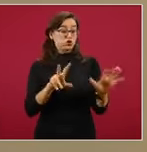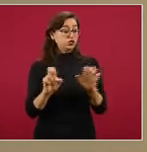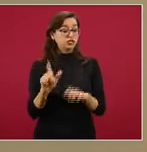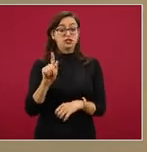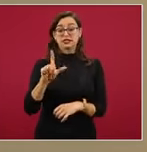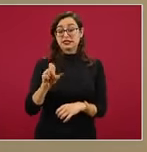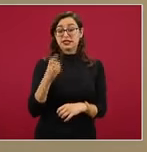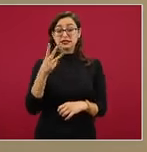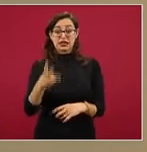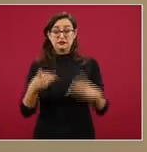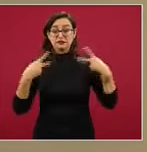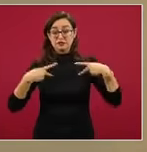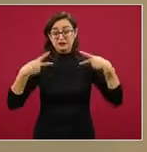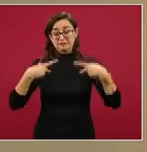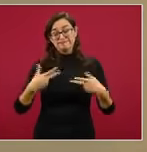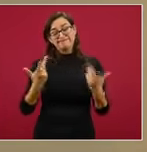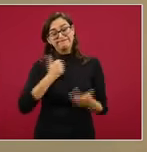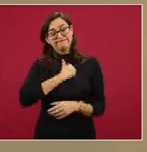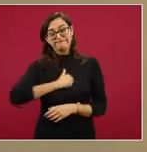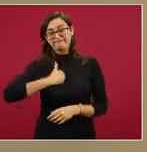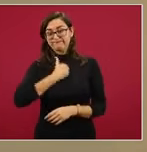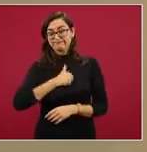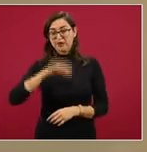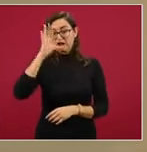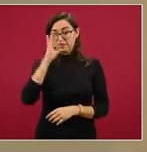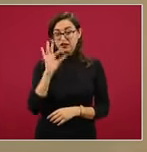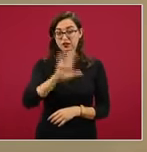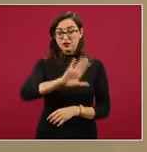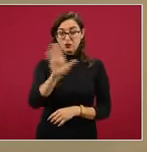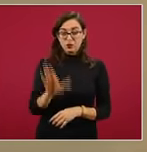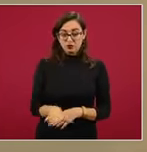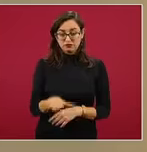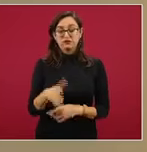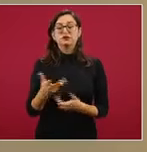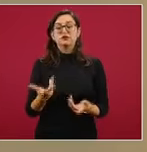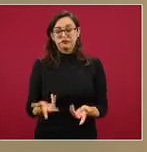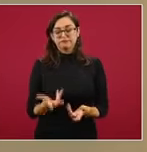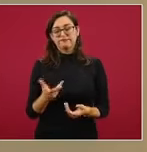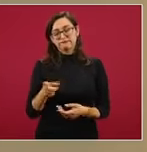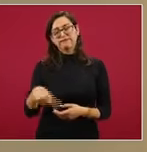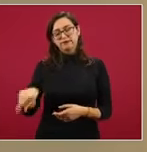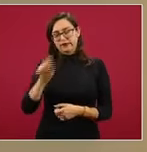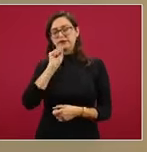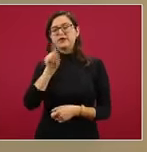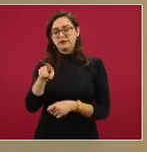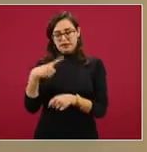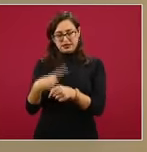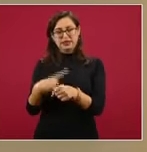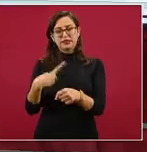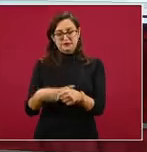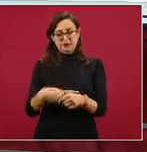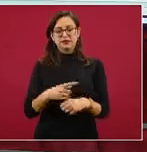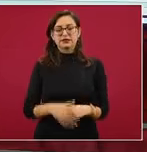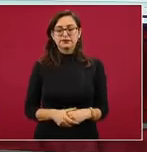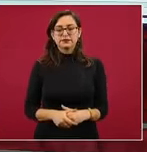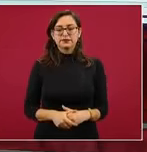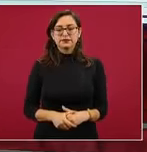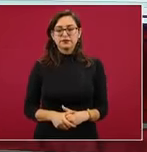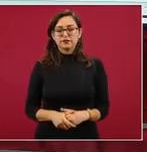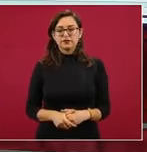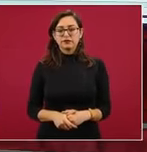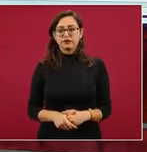104.873 lamentables defunciones con un resultado positivo al virus SARS-CoV-2.